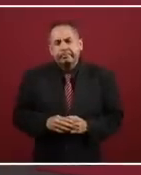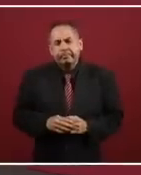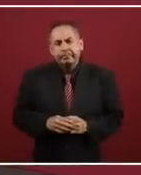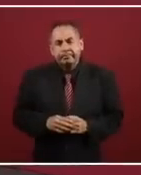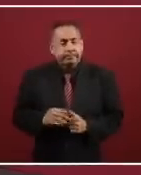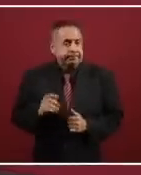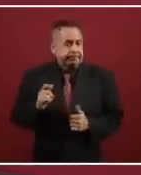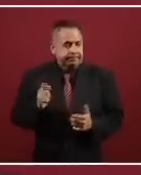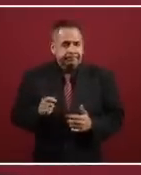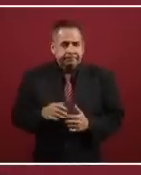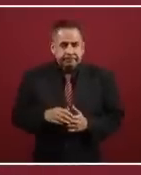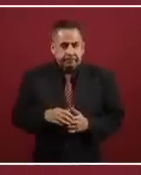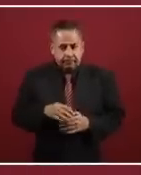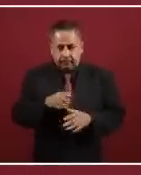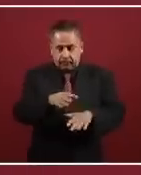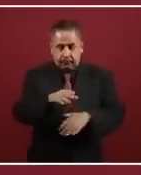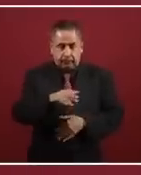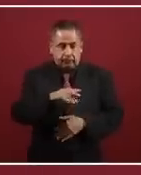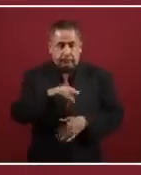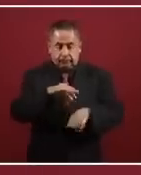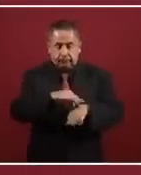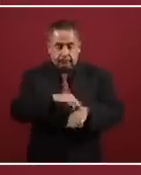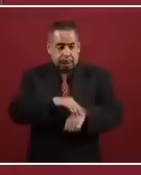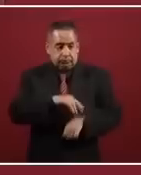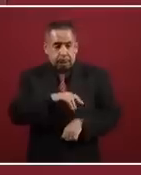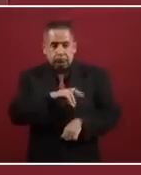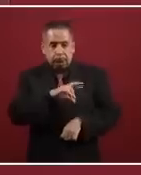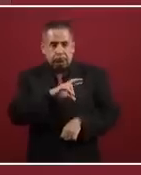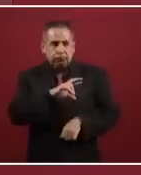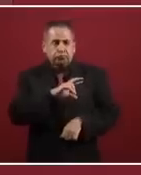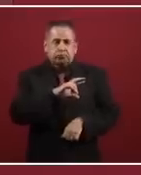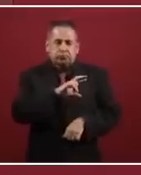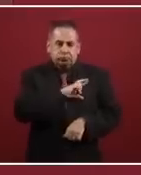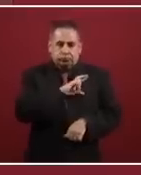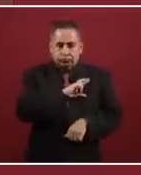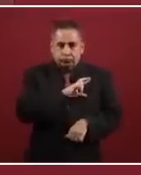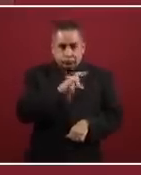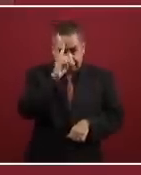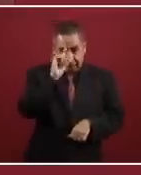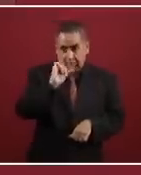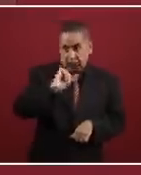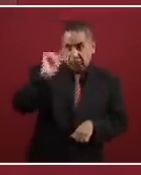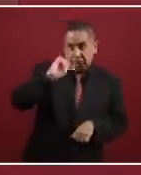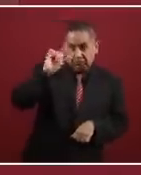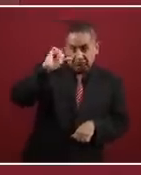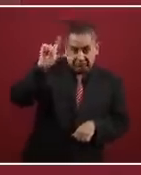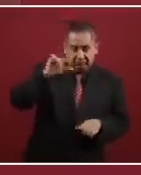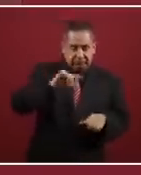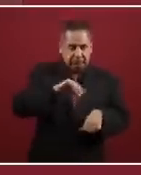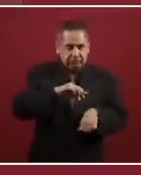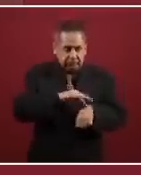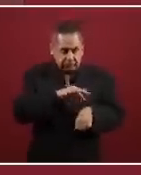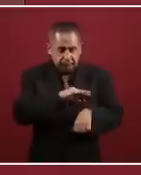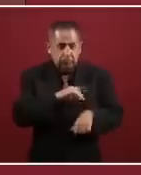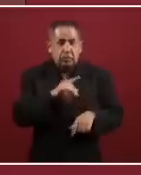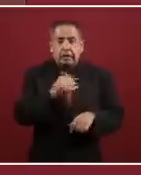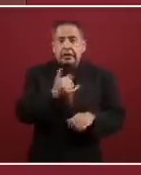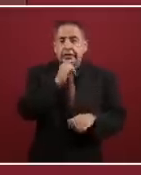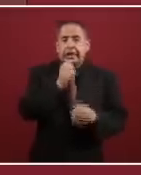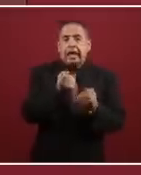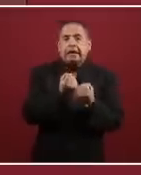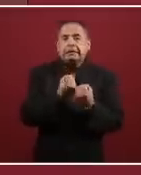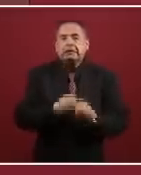en la atención médica privada para altos funcionarios públicos y los seguros